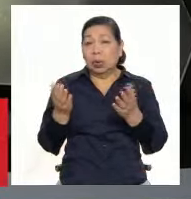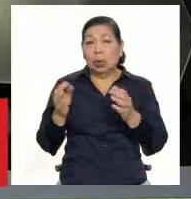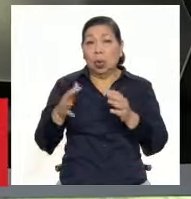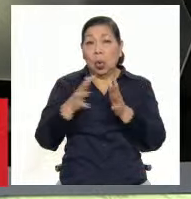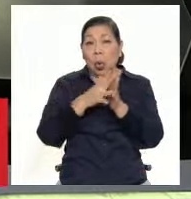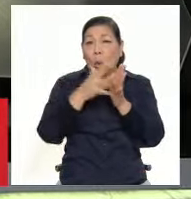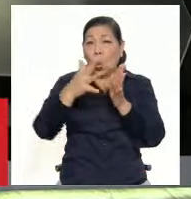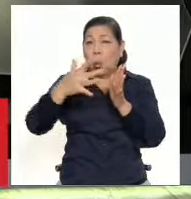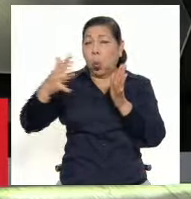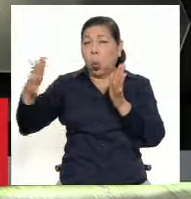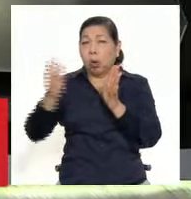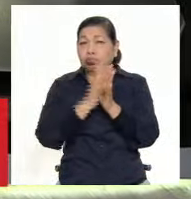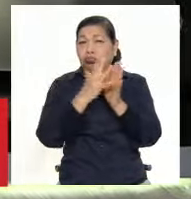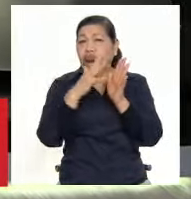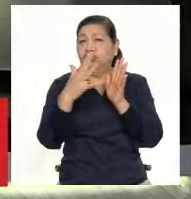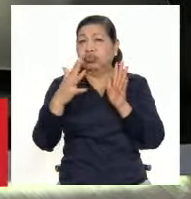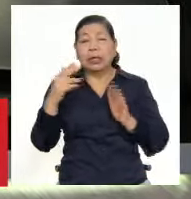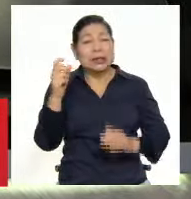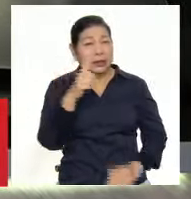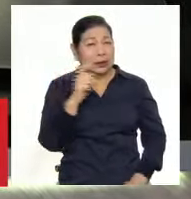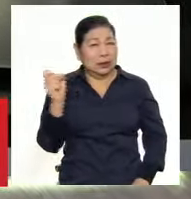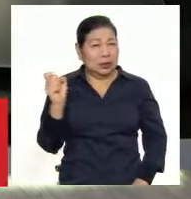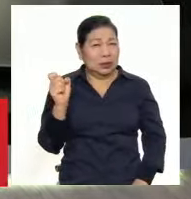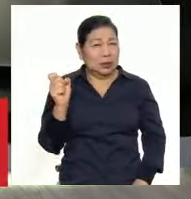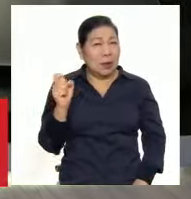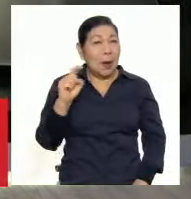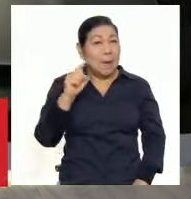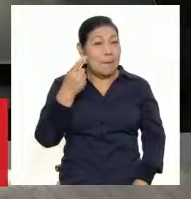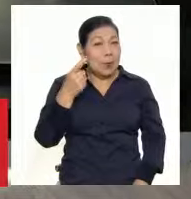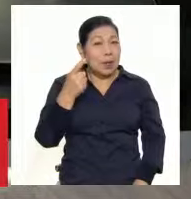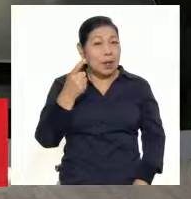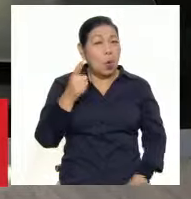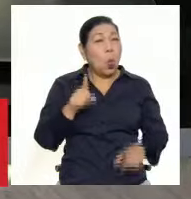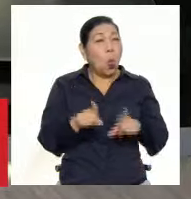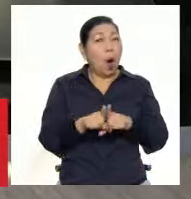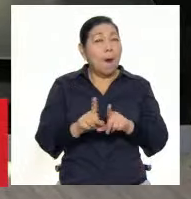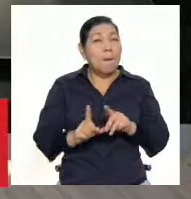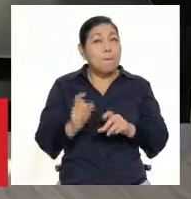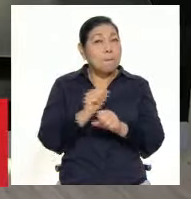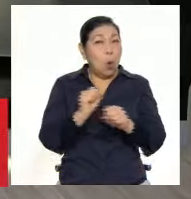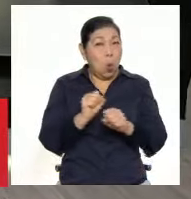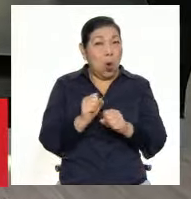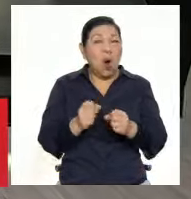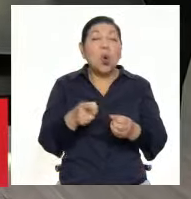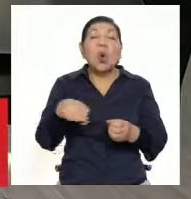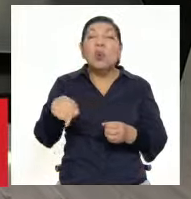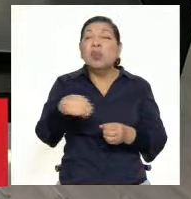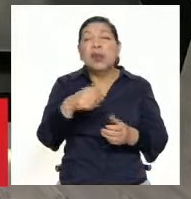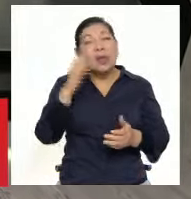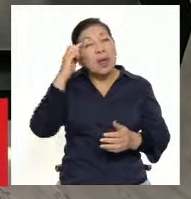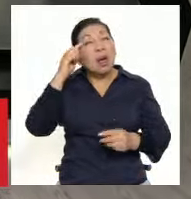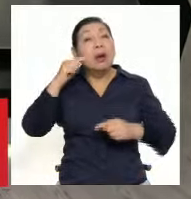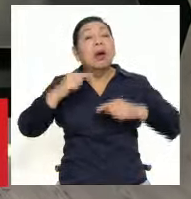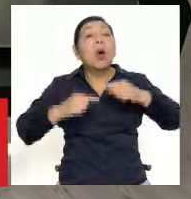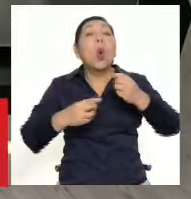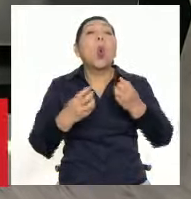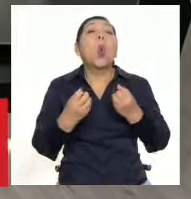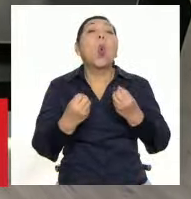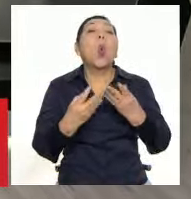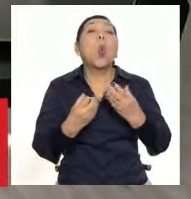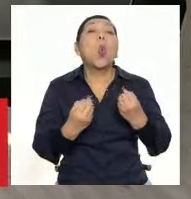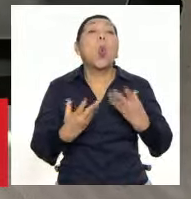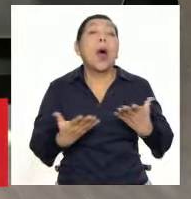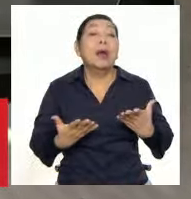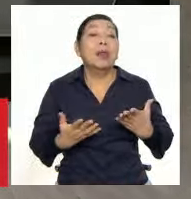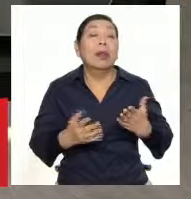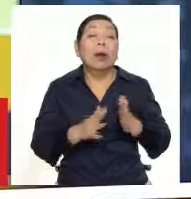energía liberada, se hablaba más de 100, cerca de 1000 bombas atómicas, ¿no? En este caso, ¿cómo miden ustedes la cantidad de